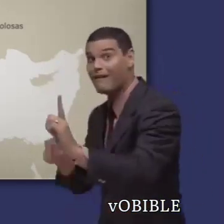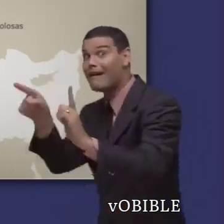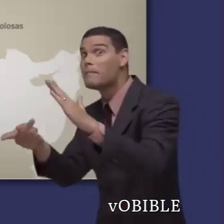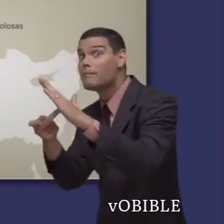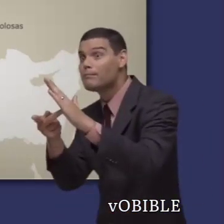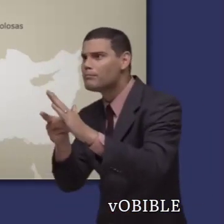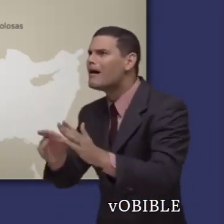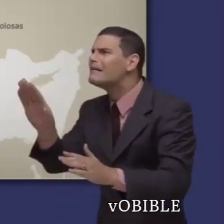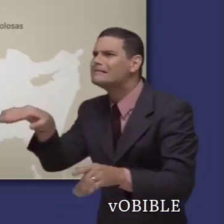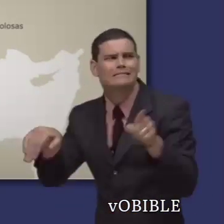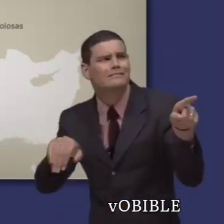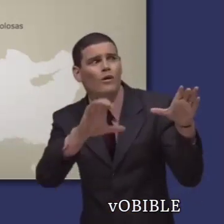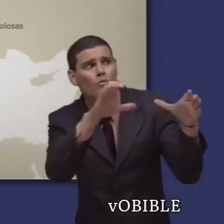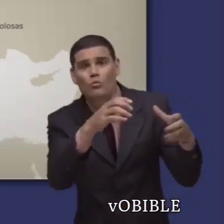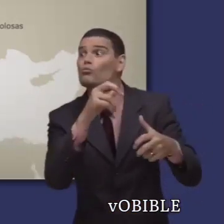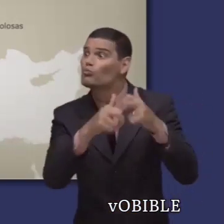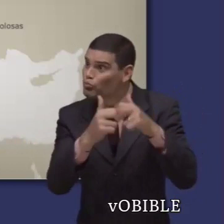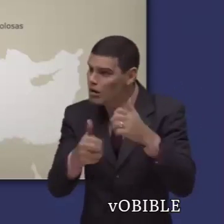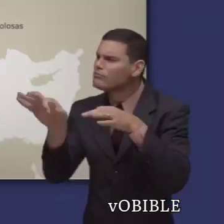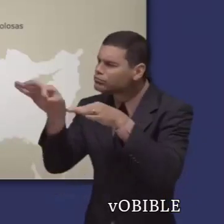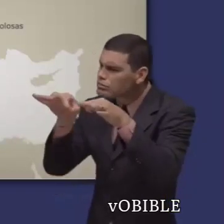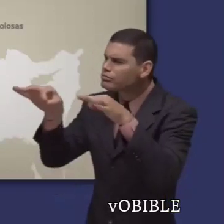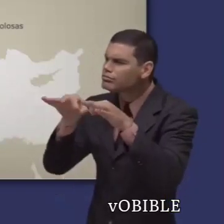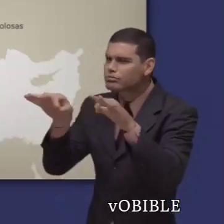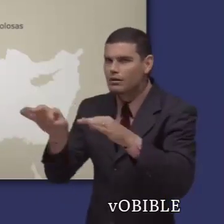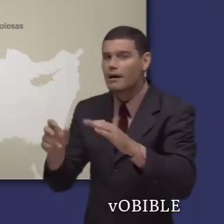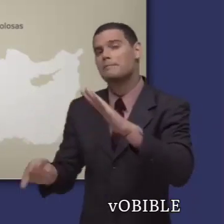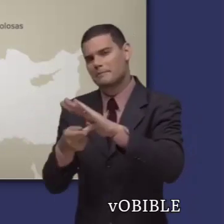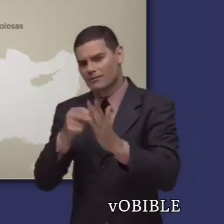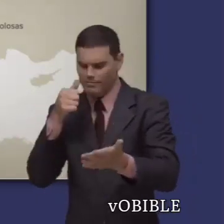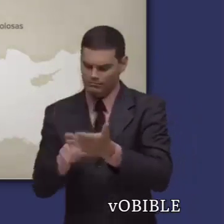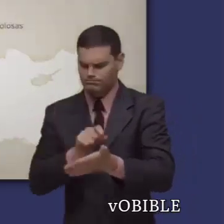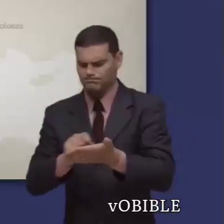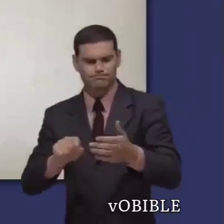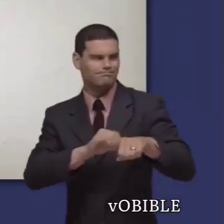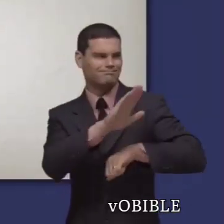desde Colosas hasta Roma para contarle a Pablo cómo estaba la congregación.